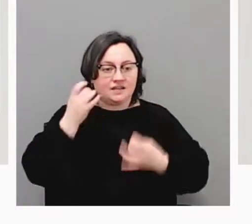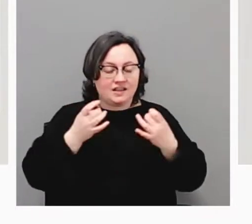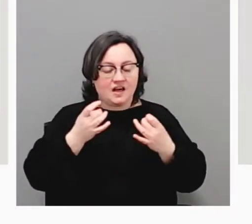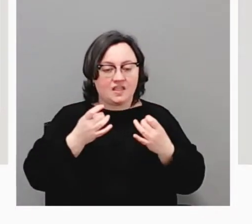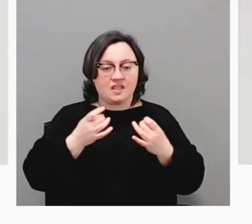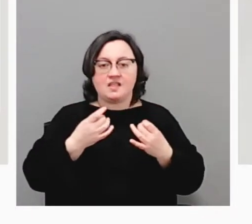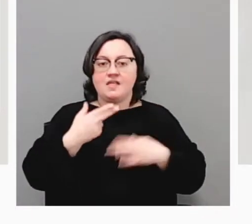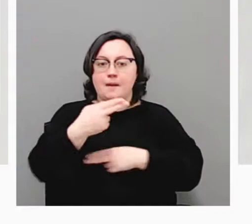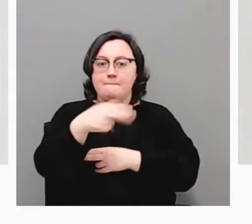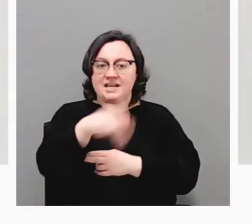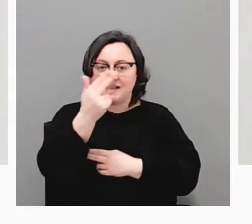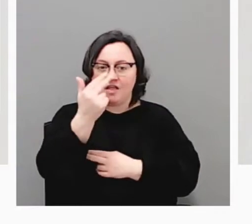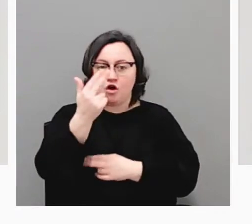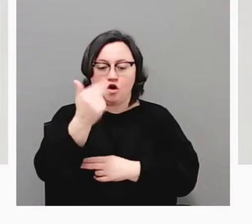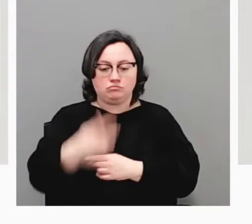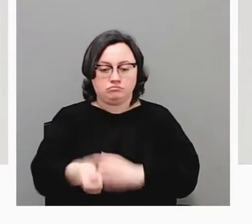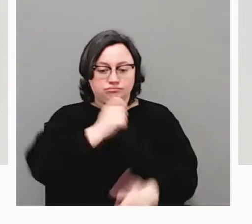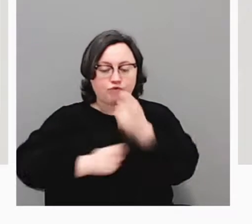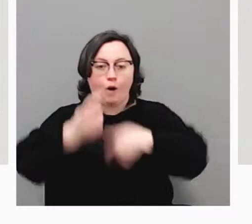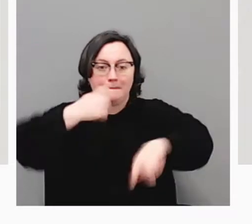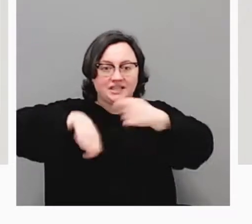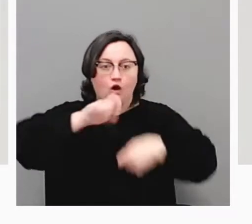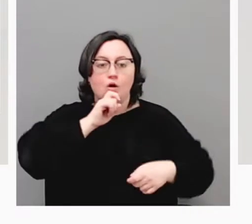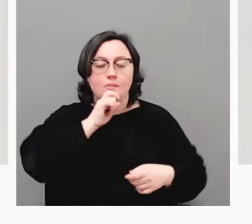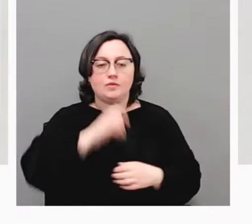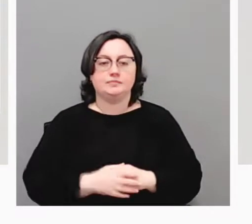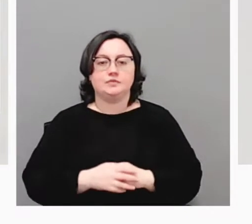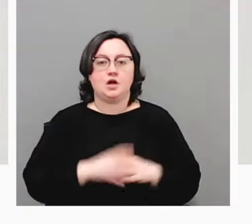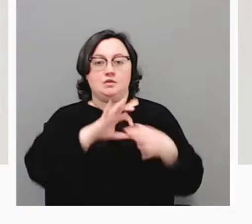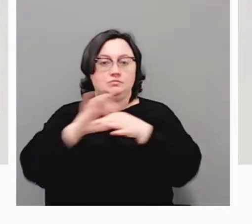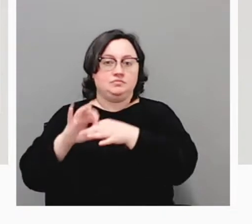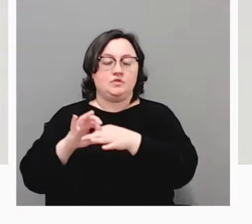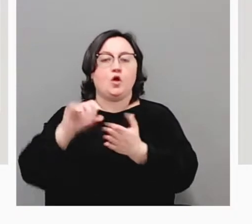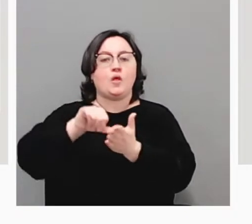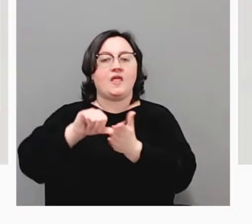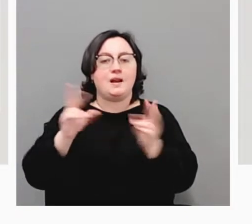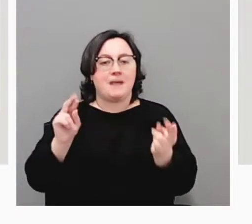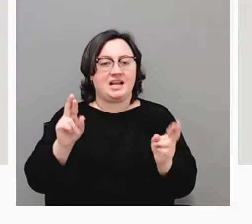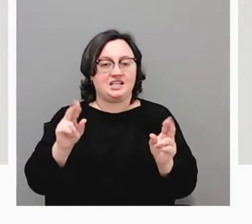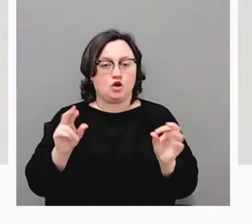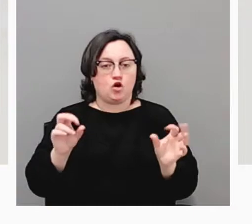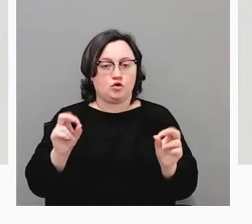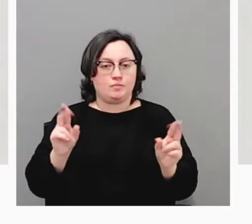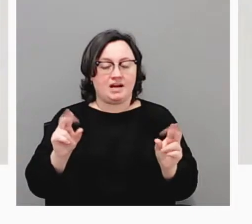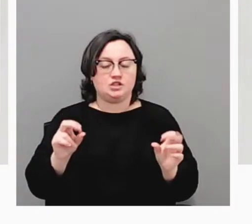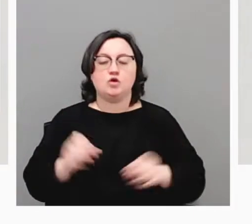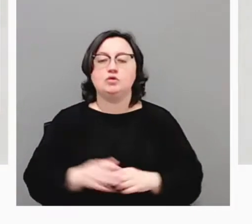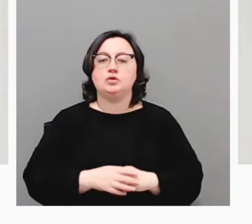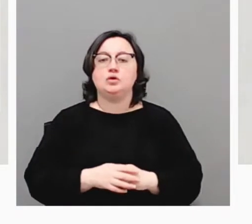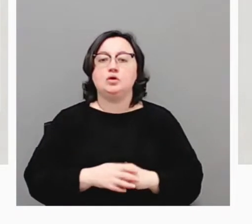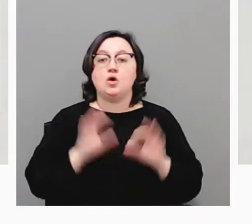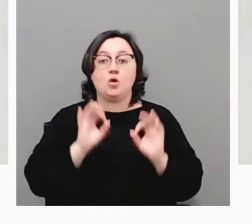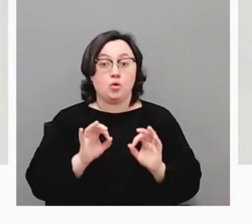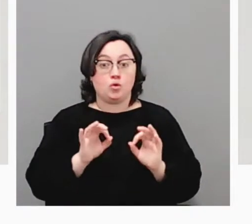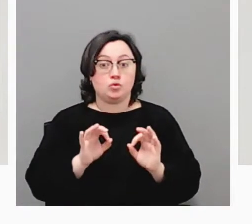del pescado y a la comercialización, que junto con la ciudad del marisco, que va a combinar toda esa elaboración del pescado y el marisco con